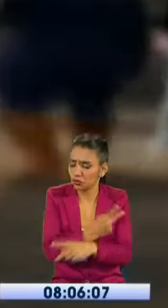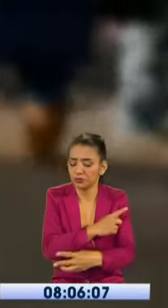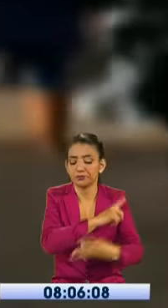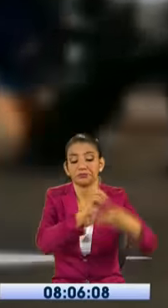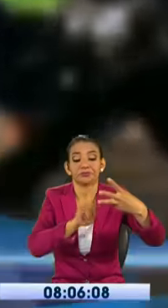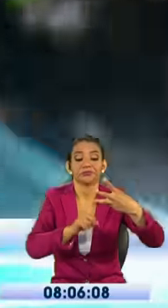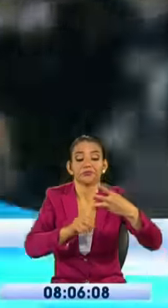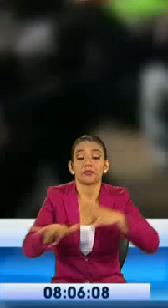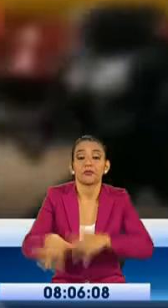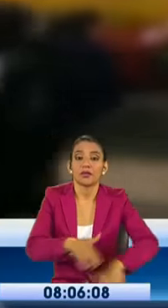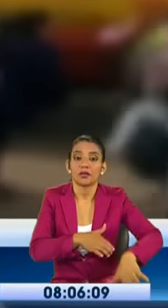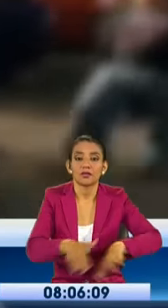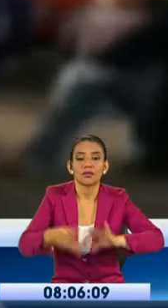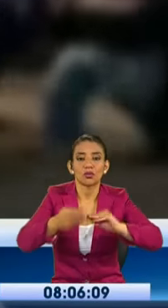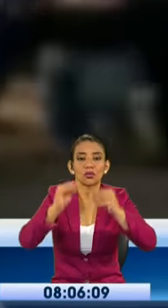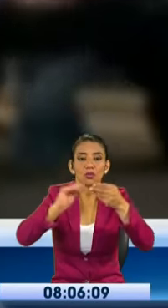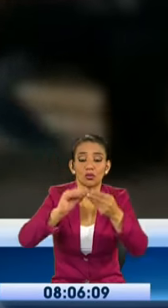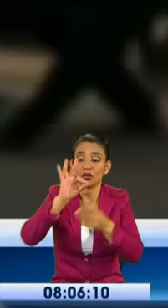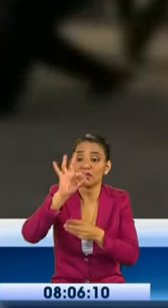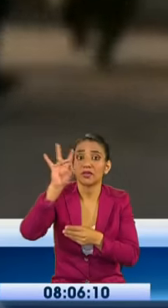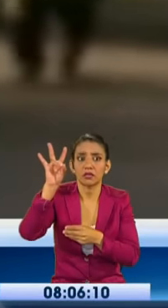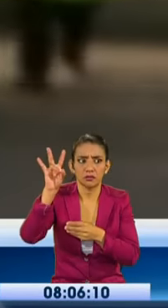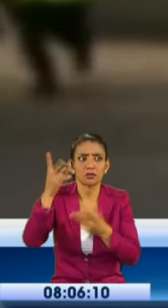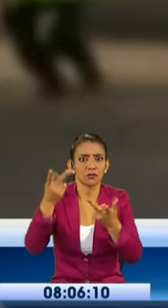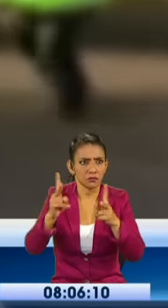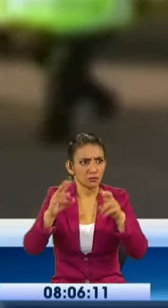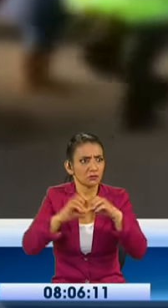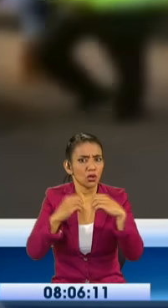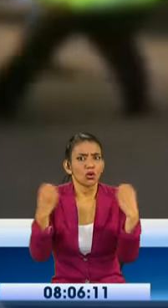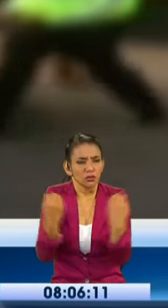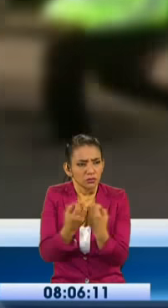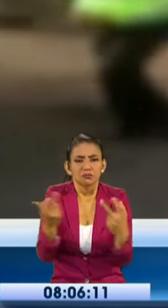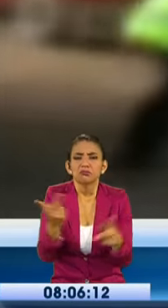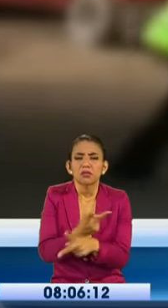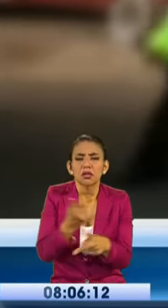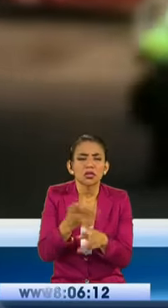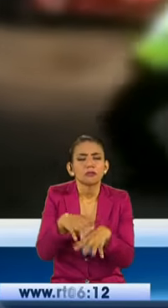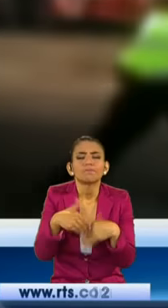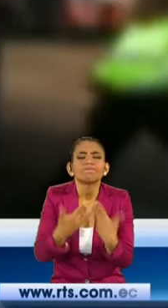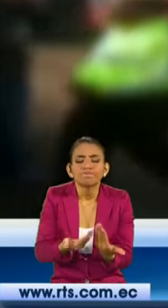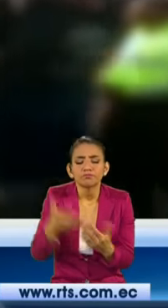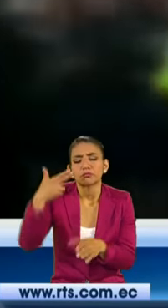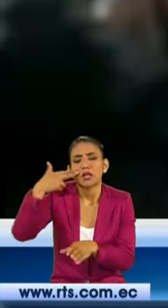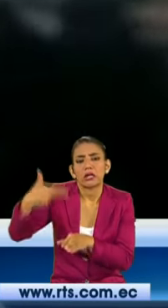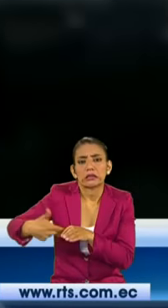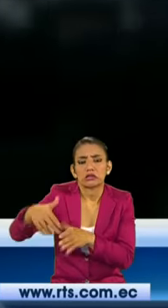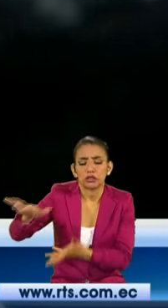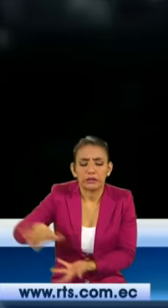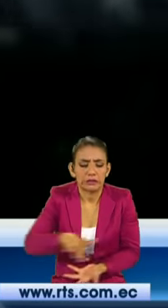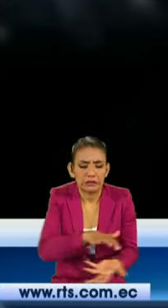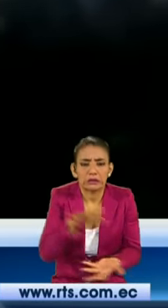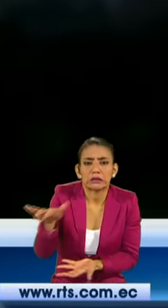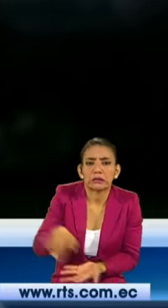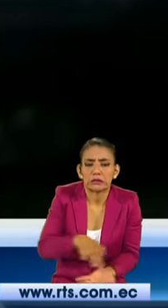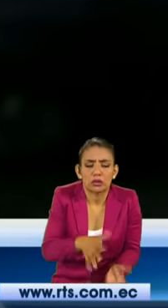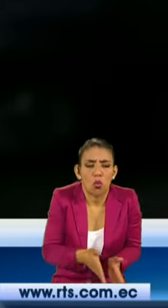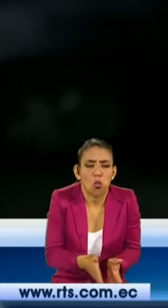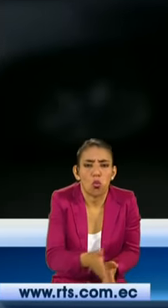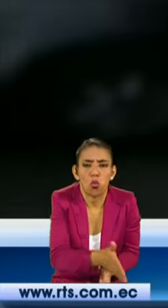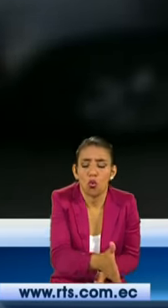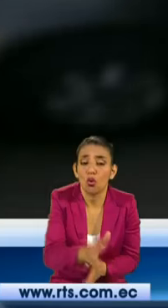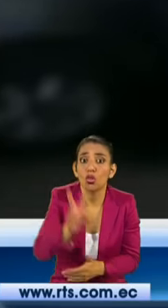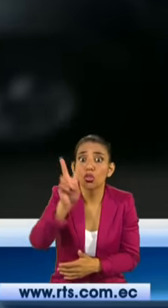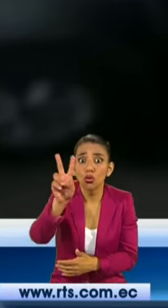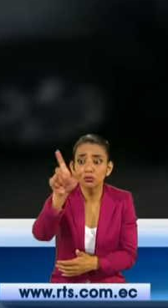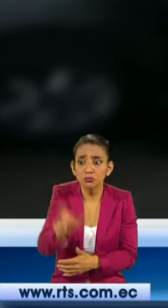Eslabón 97 permitió la desarticulación de una presunta organización dedicada al contrabando de combustible entre los sospechosos dos miembros